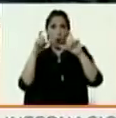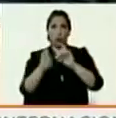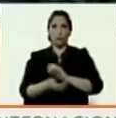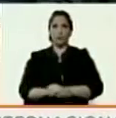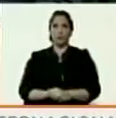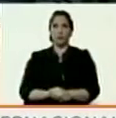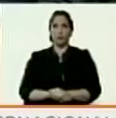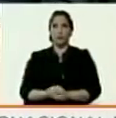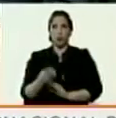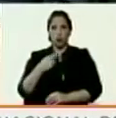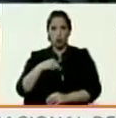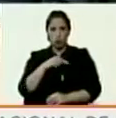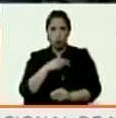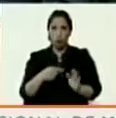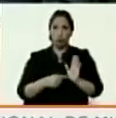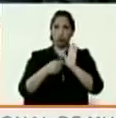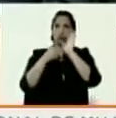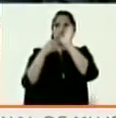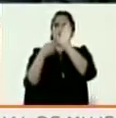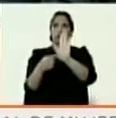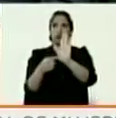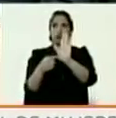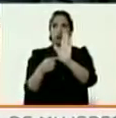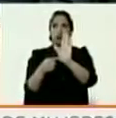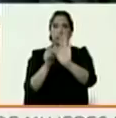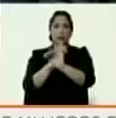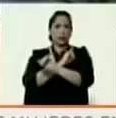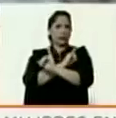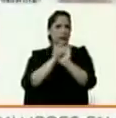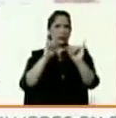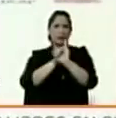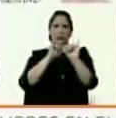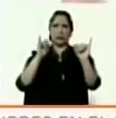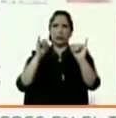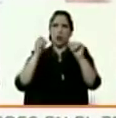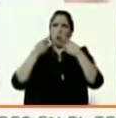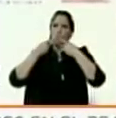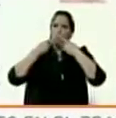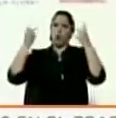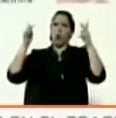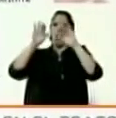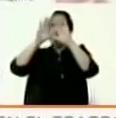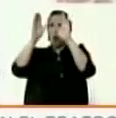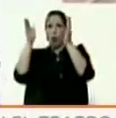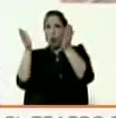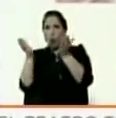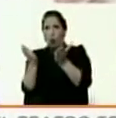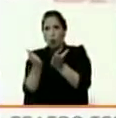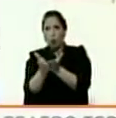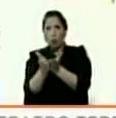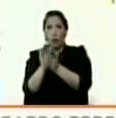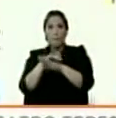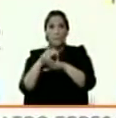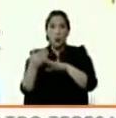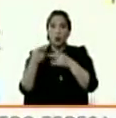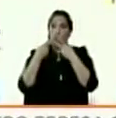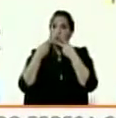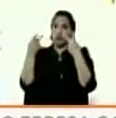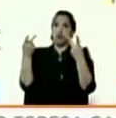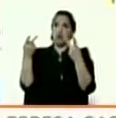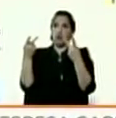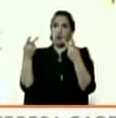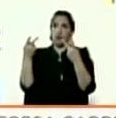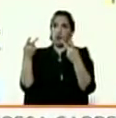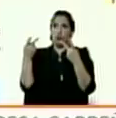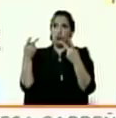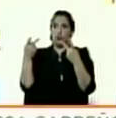que estoy mostrando a continuación ya han dado la vuelta al mundo porque fueron publicadas por